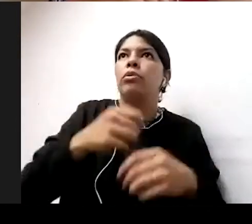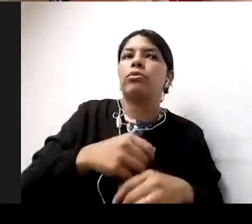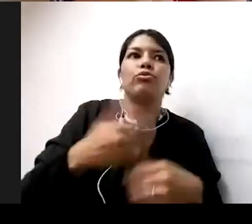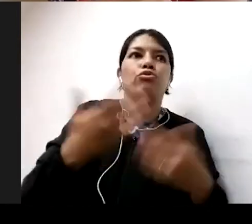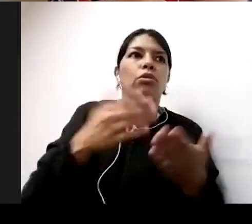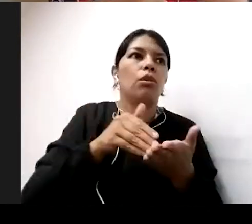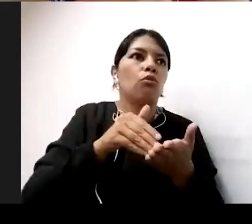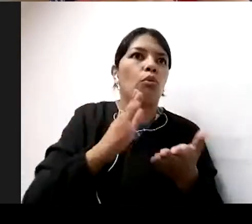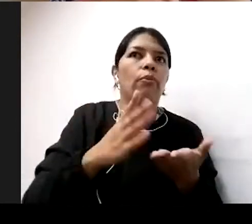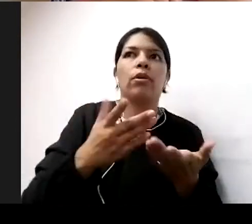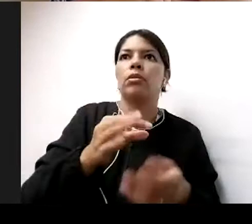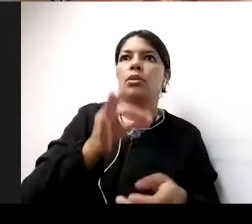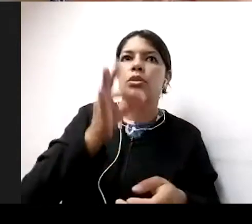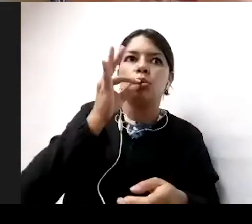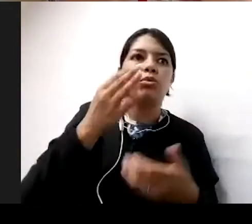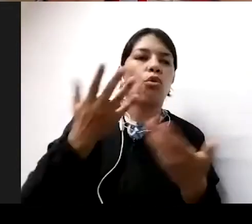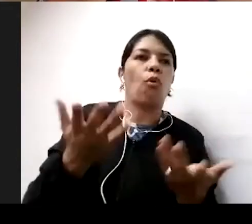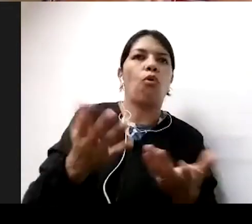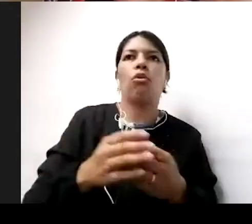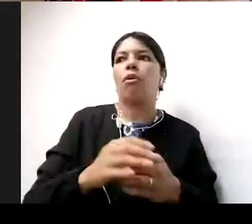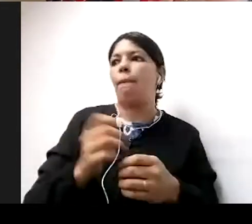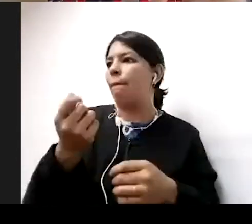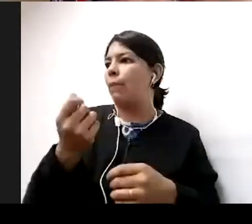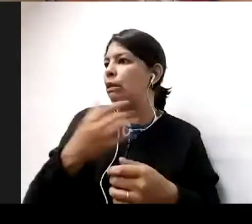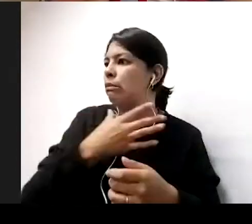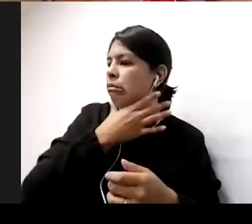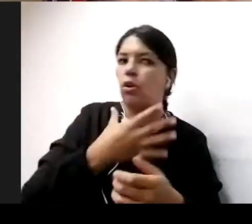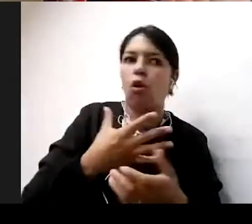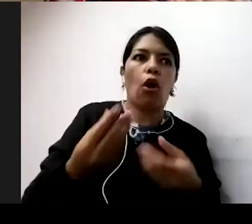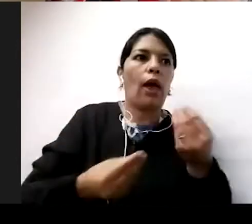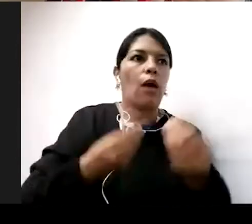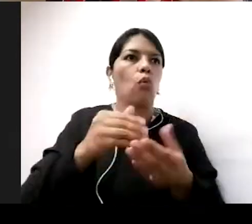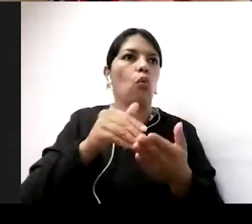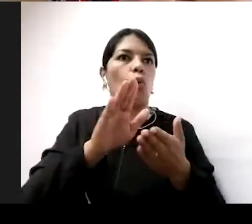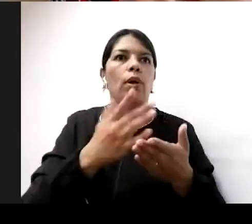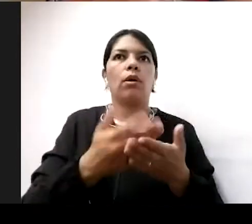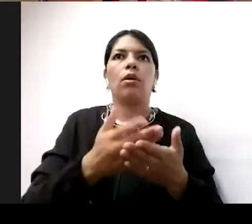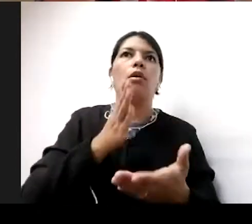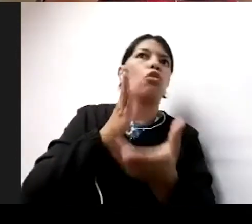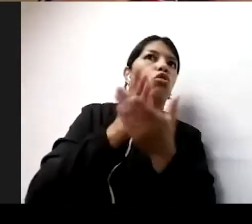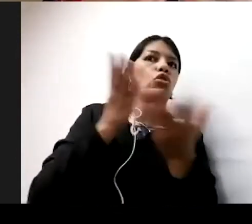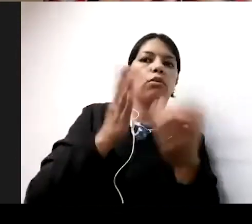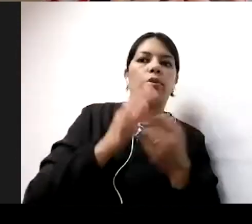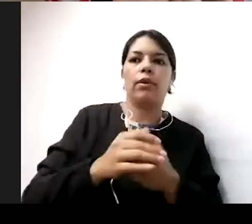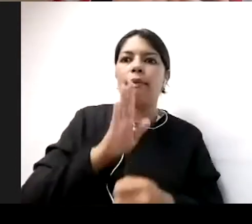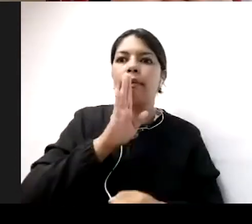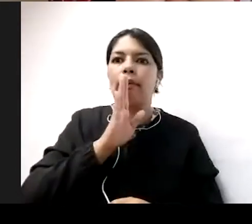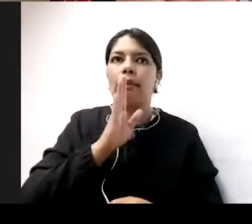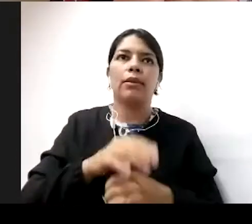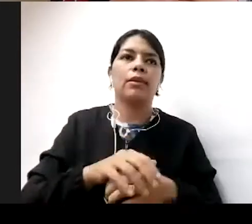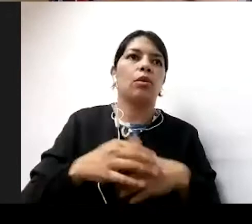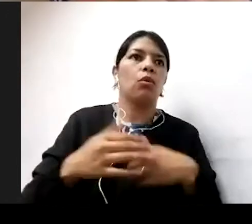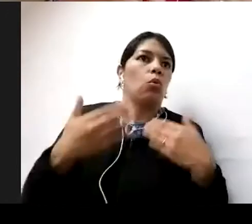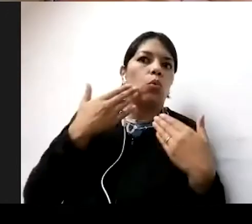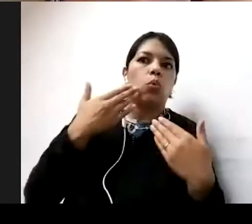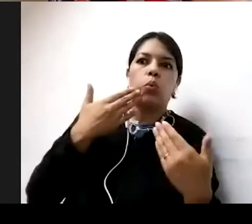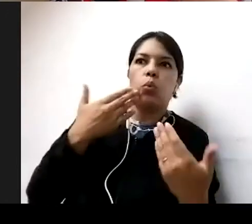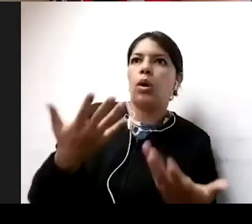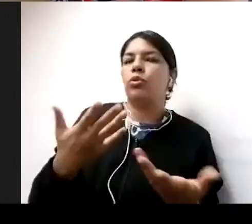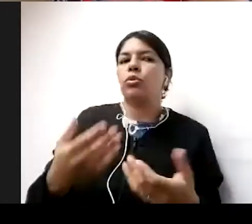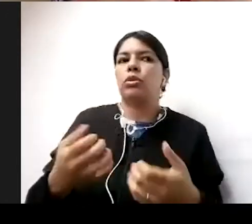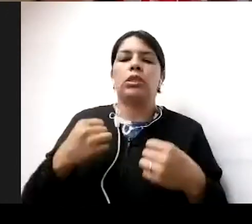puede conseguir la plata para consumir, dónde lo va a comprar, a quién se lo va a comprar, cuándo es que va a poder consumir, qué